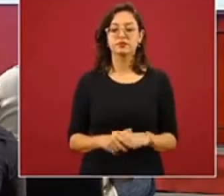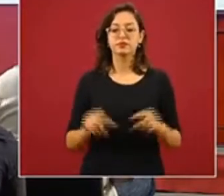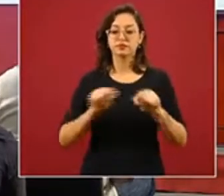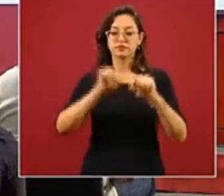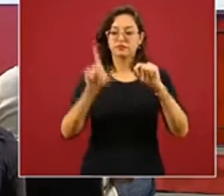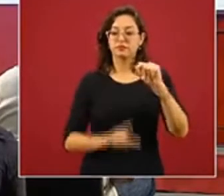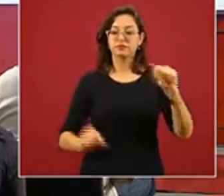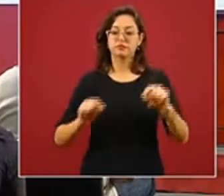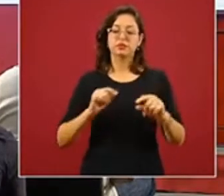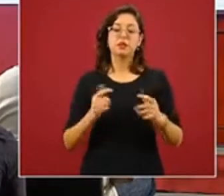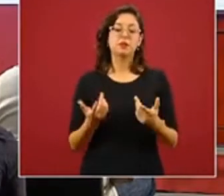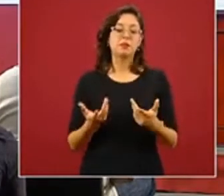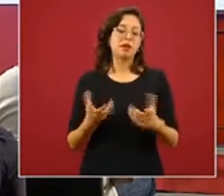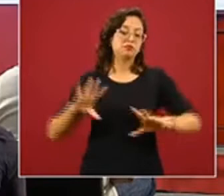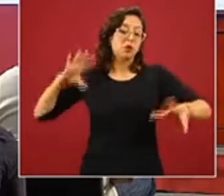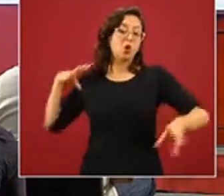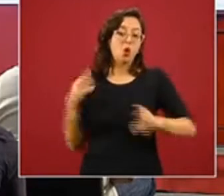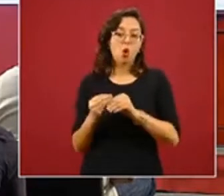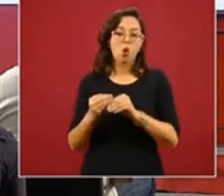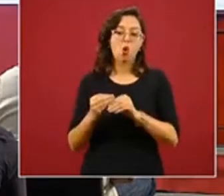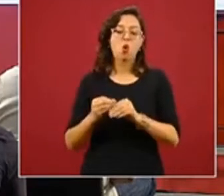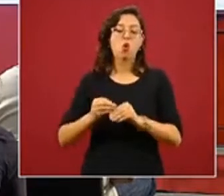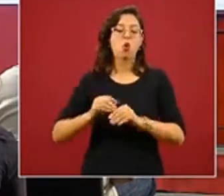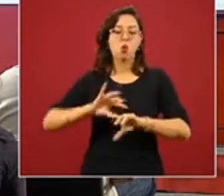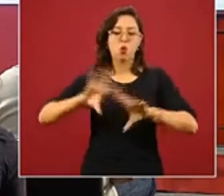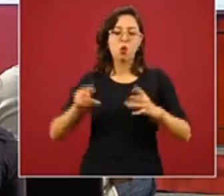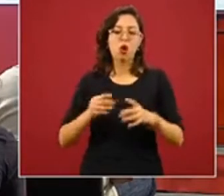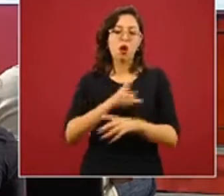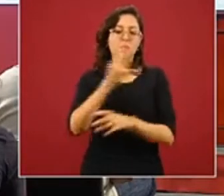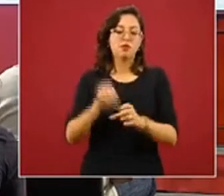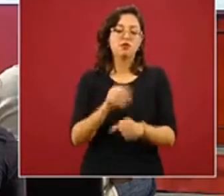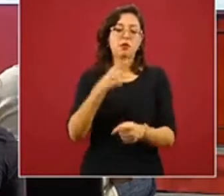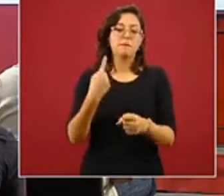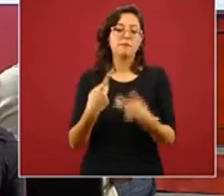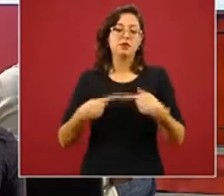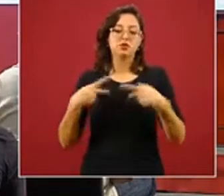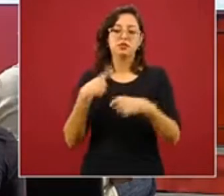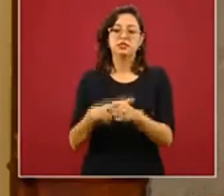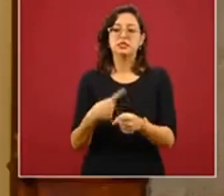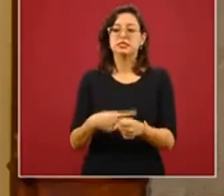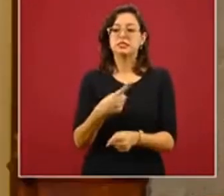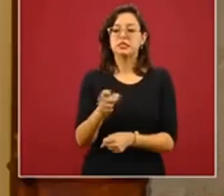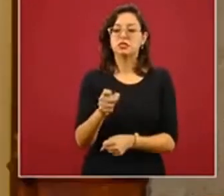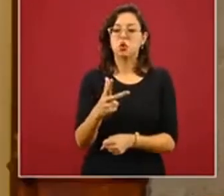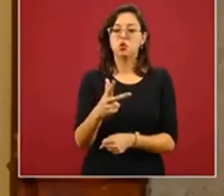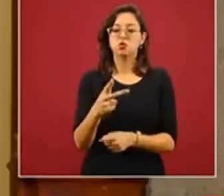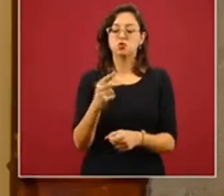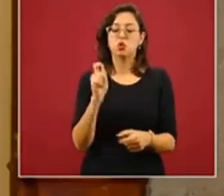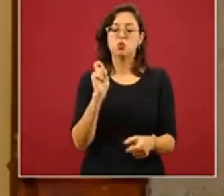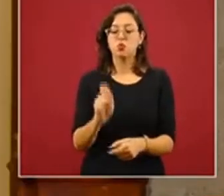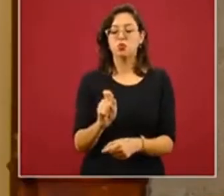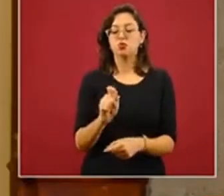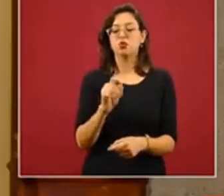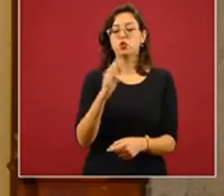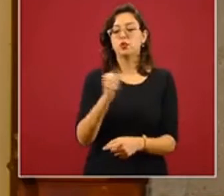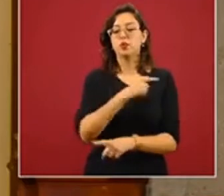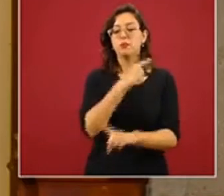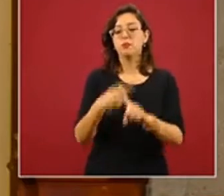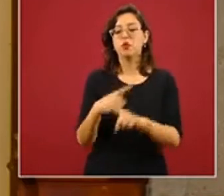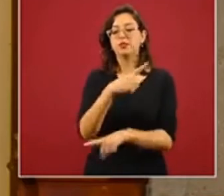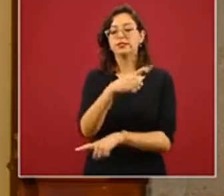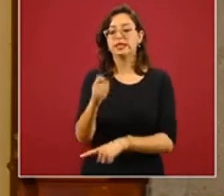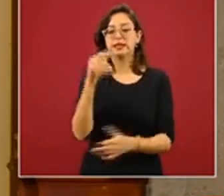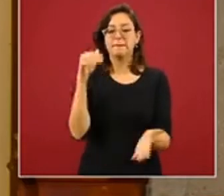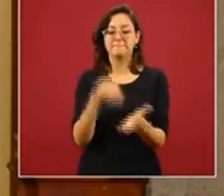del cual se distribuye la carga acumulada de casos. 108.9 personas por cada 100.000